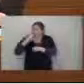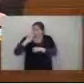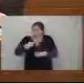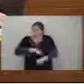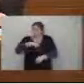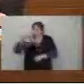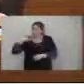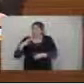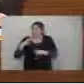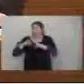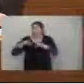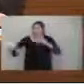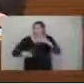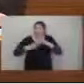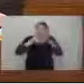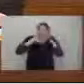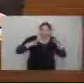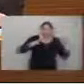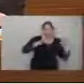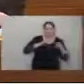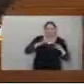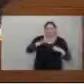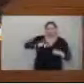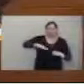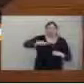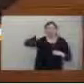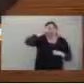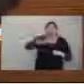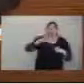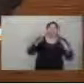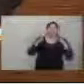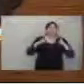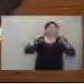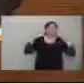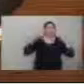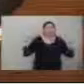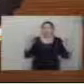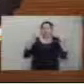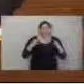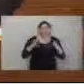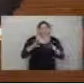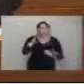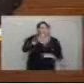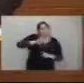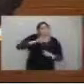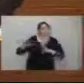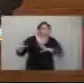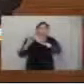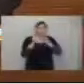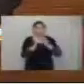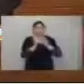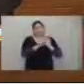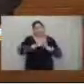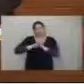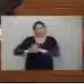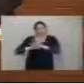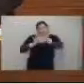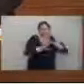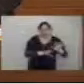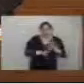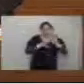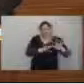de la educación en las zonas rurales, deberíamos esforzarnos en buscar un consenso sin demagogias para definir los parámetros de calidad en la